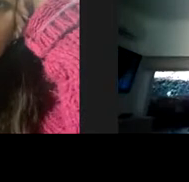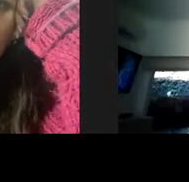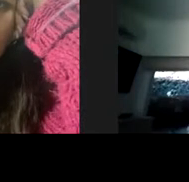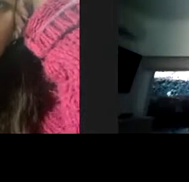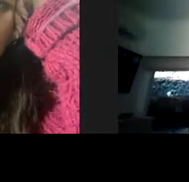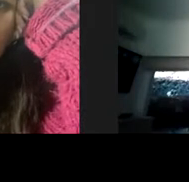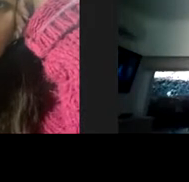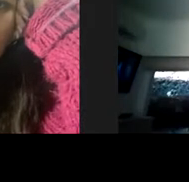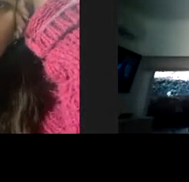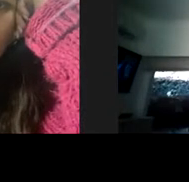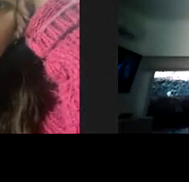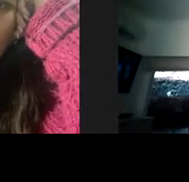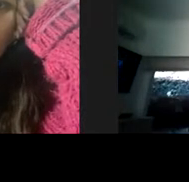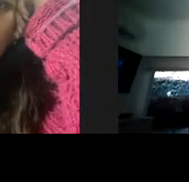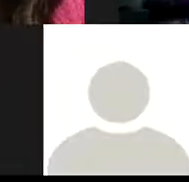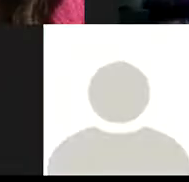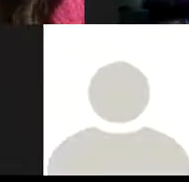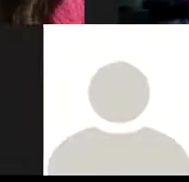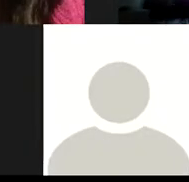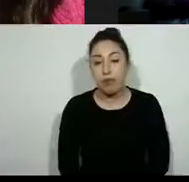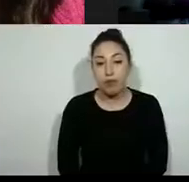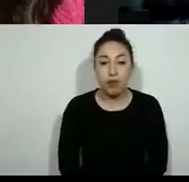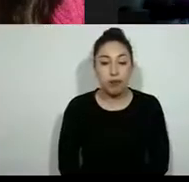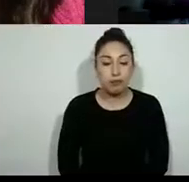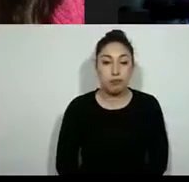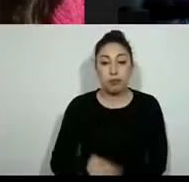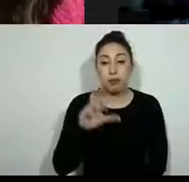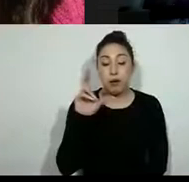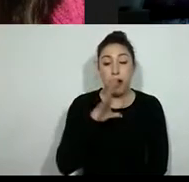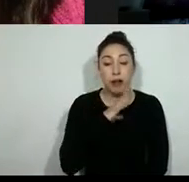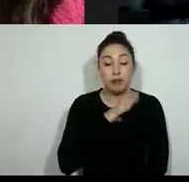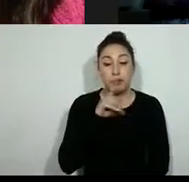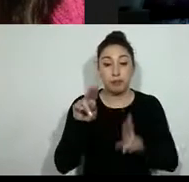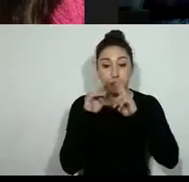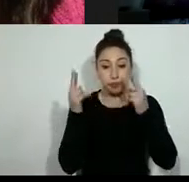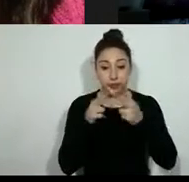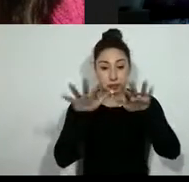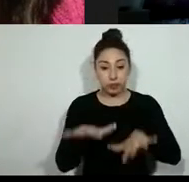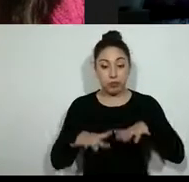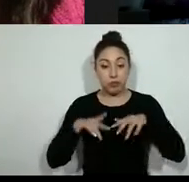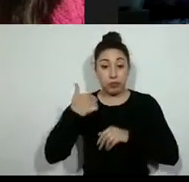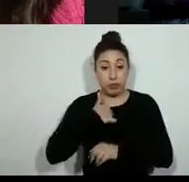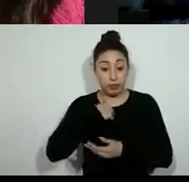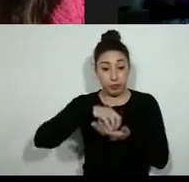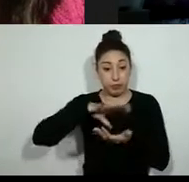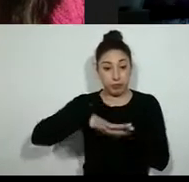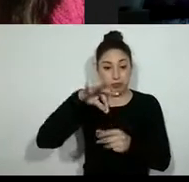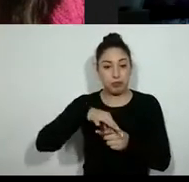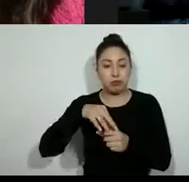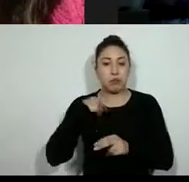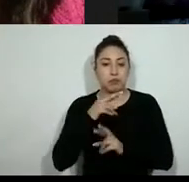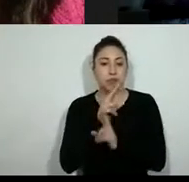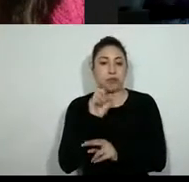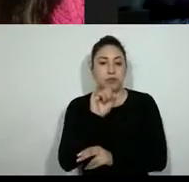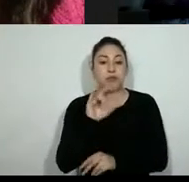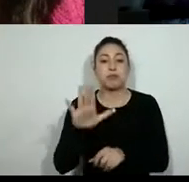Y lo voy a hacer así porque lo entiendo perfectamente bien y creo con firmeza que la demanda